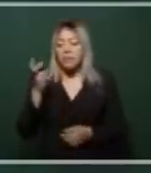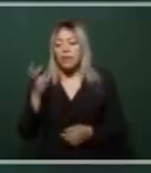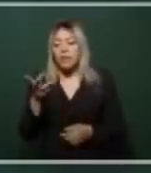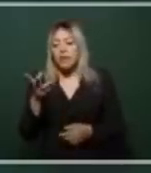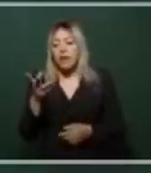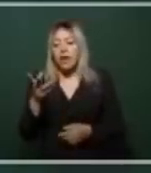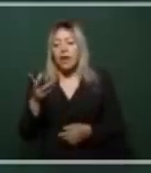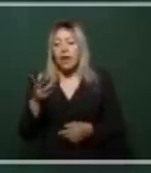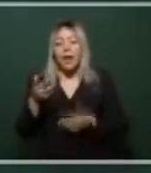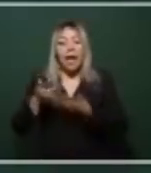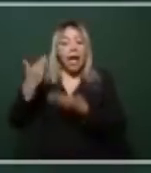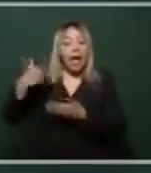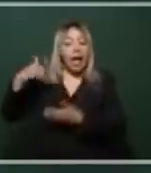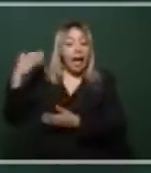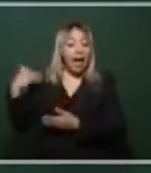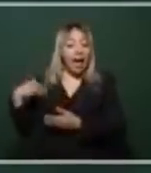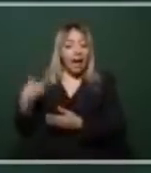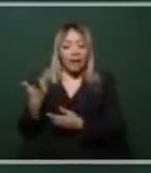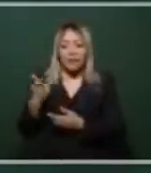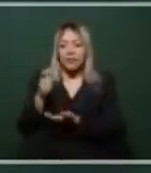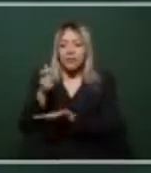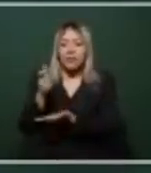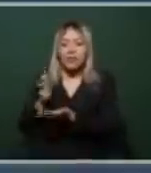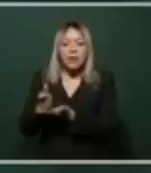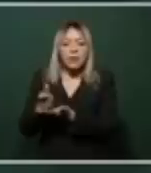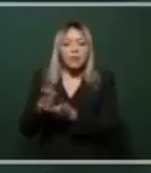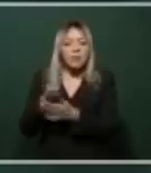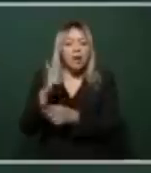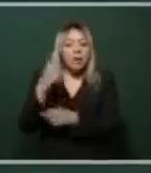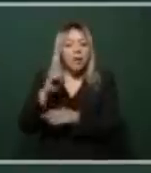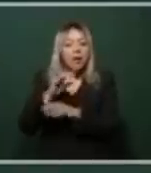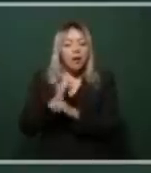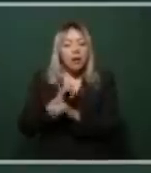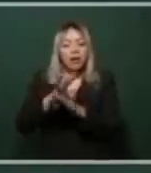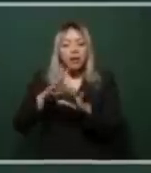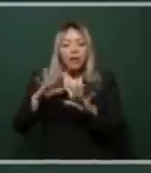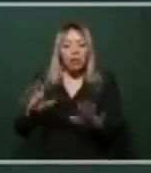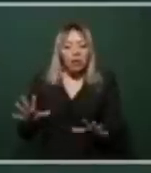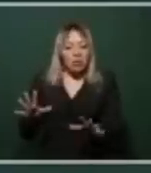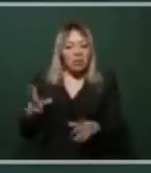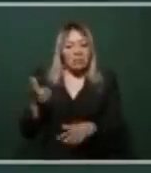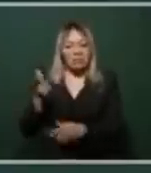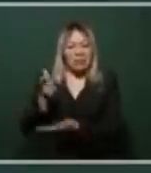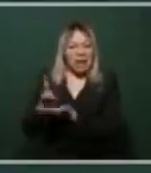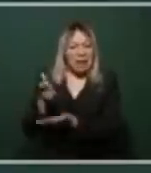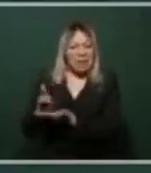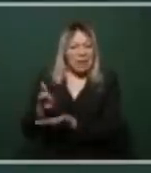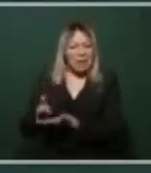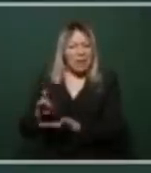Se gastaba muchísimo dinero en el maiceo,